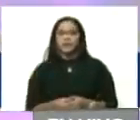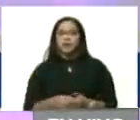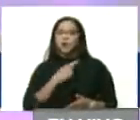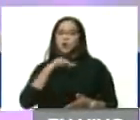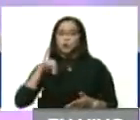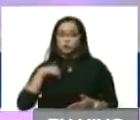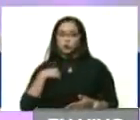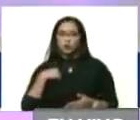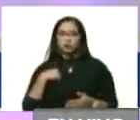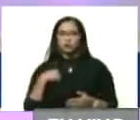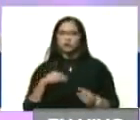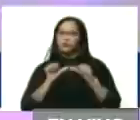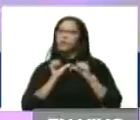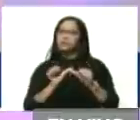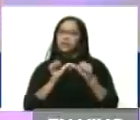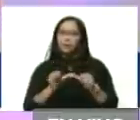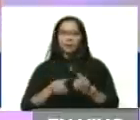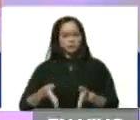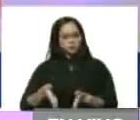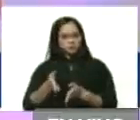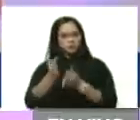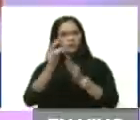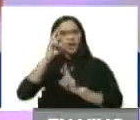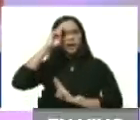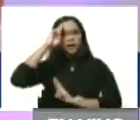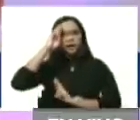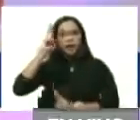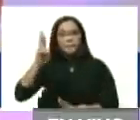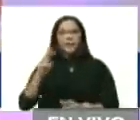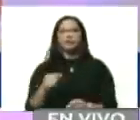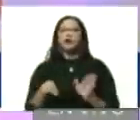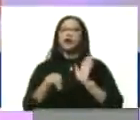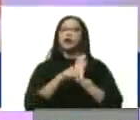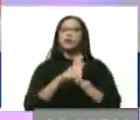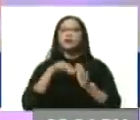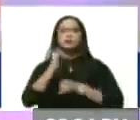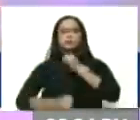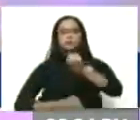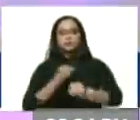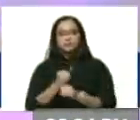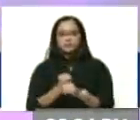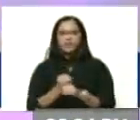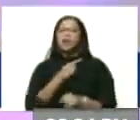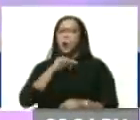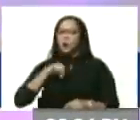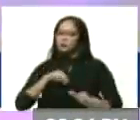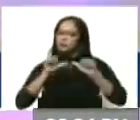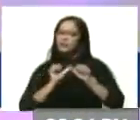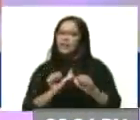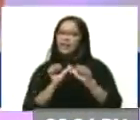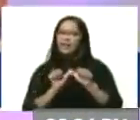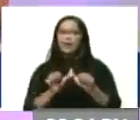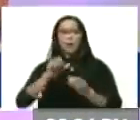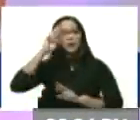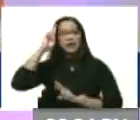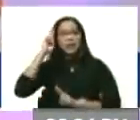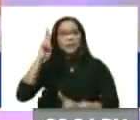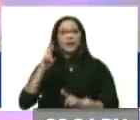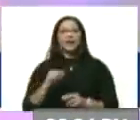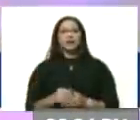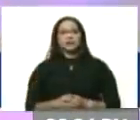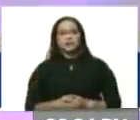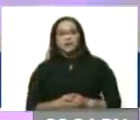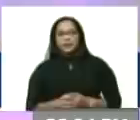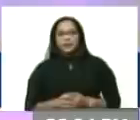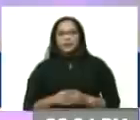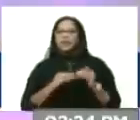mantenemos en la vía del respeto a la normativa internacional, nos mantenemos por la vía del respeto y garantía